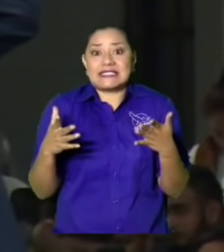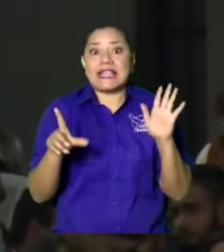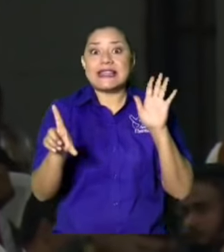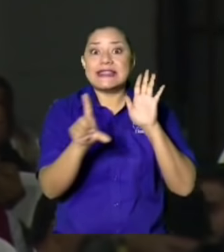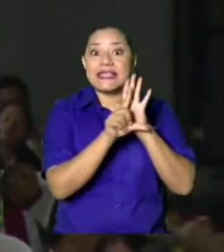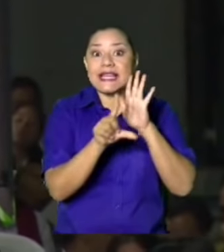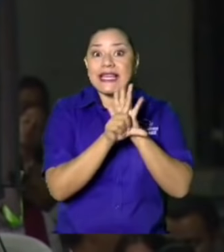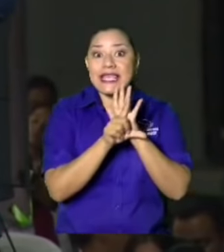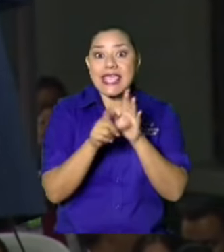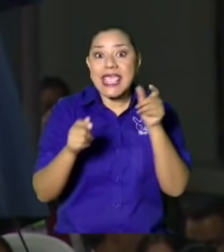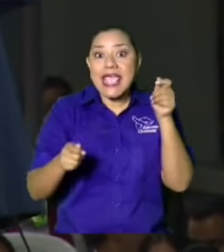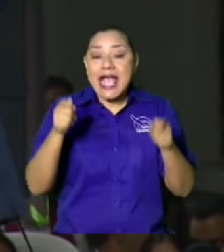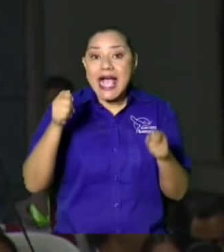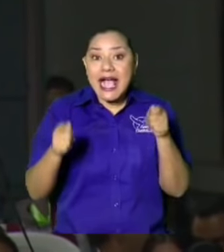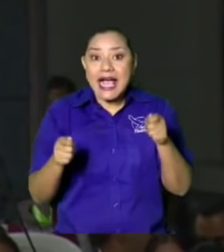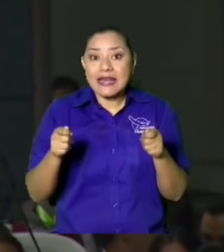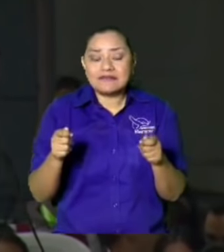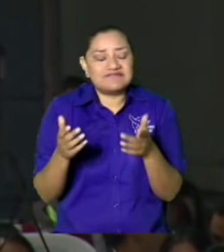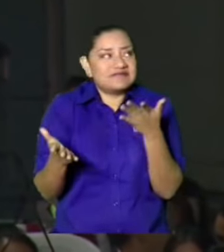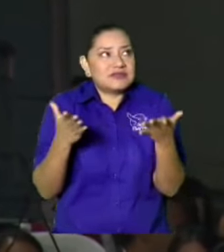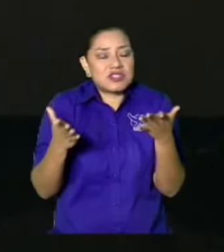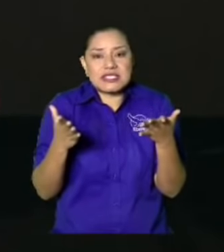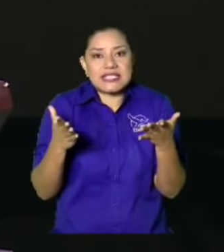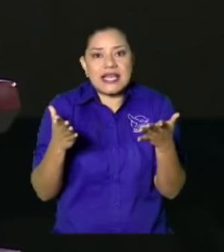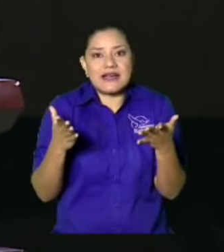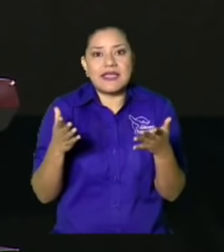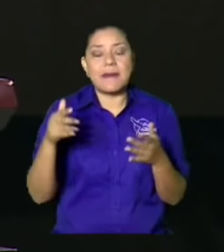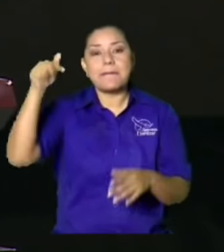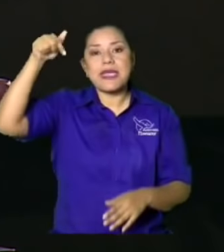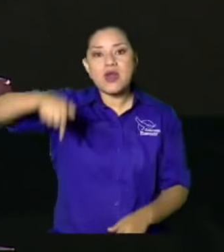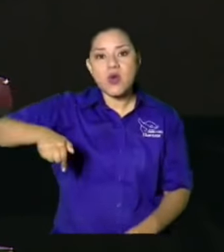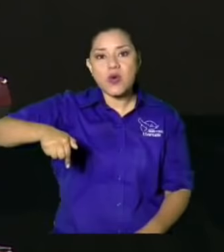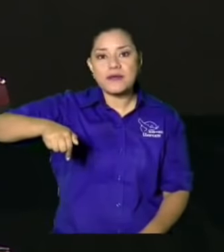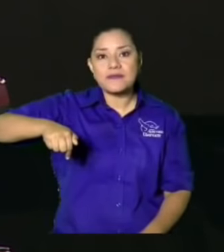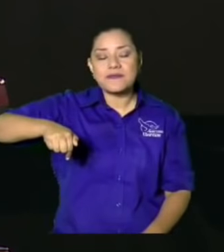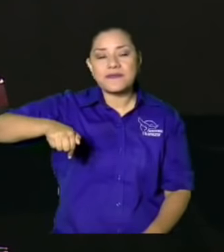judicial, hermano amado, estemos pasando. Pero